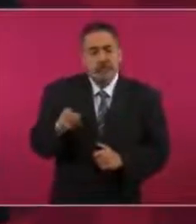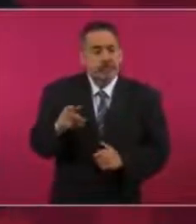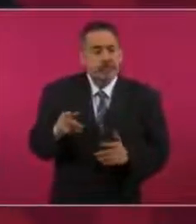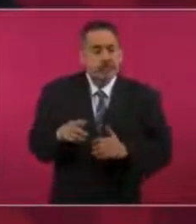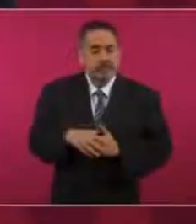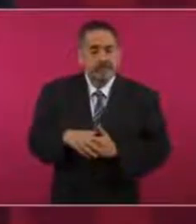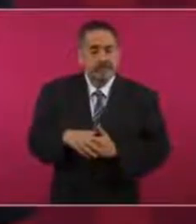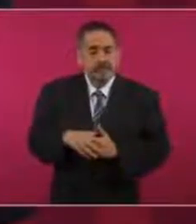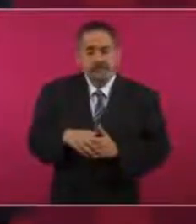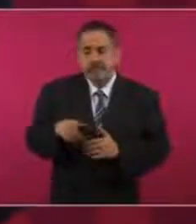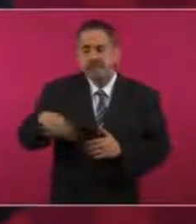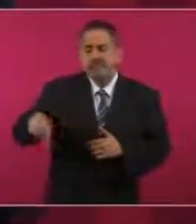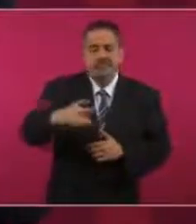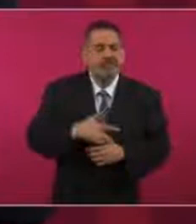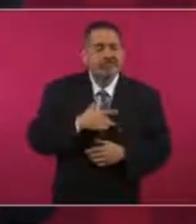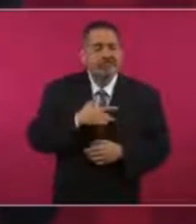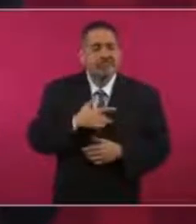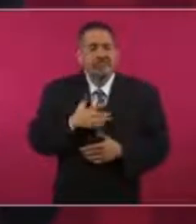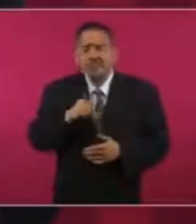una indolencia,